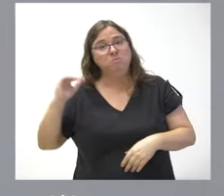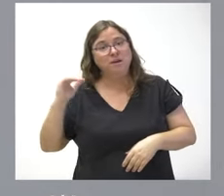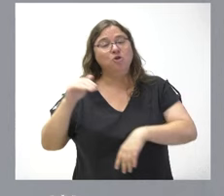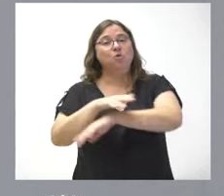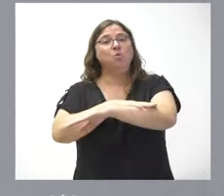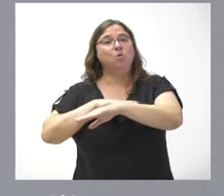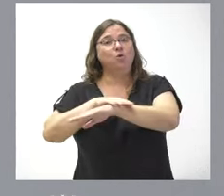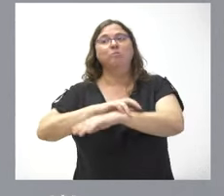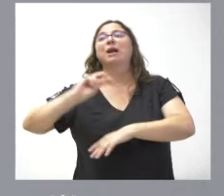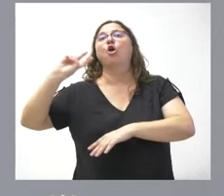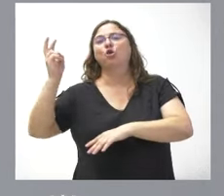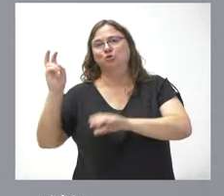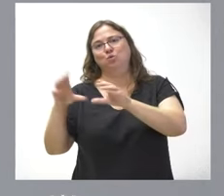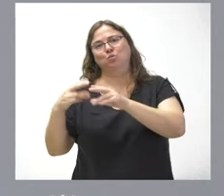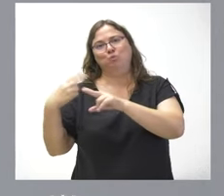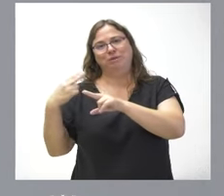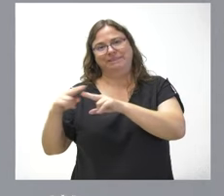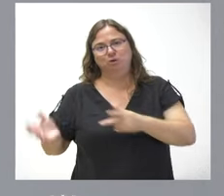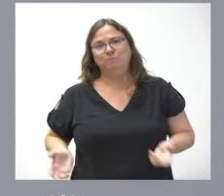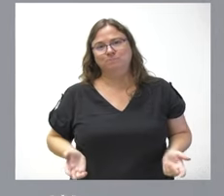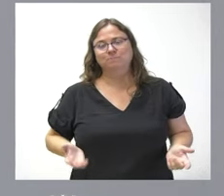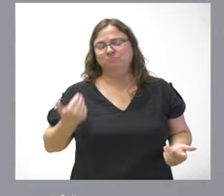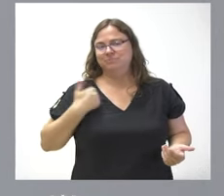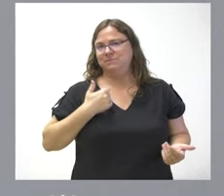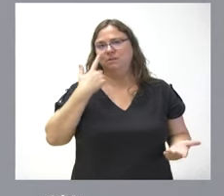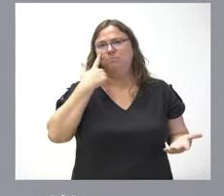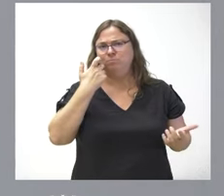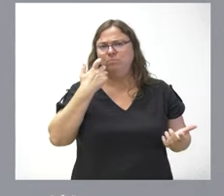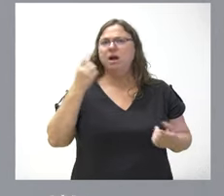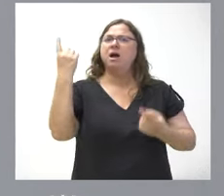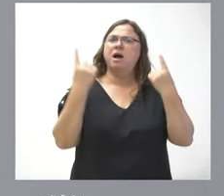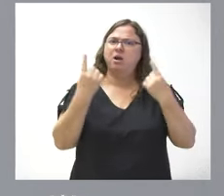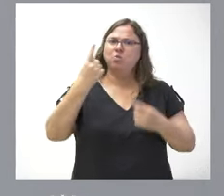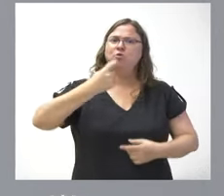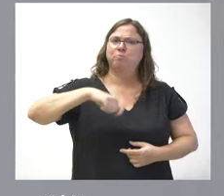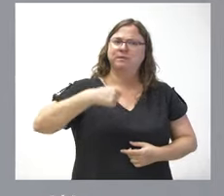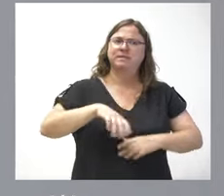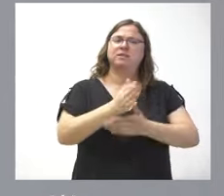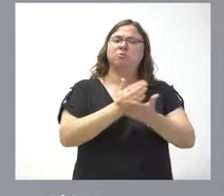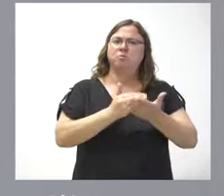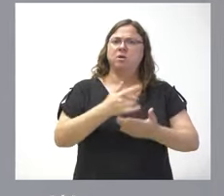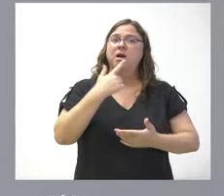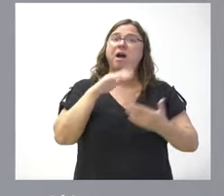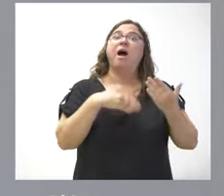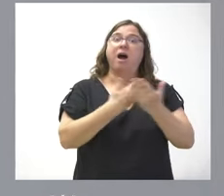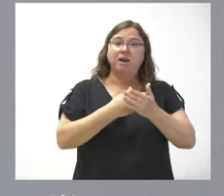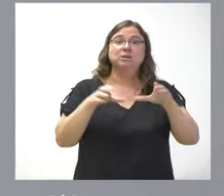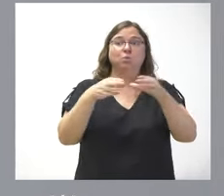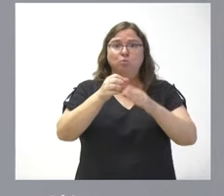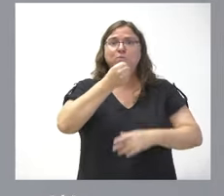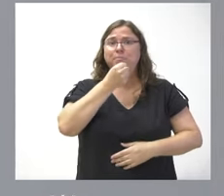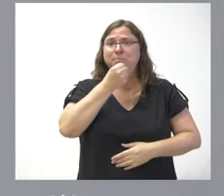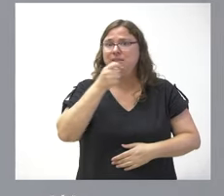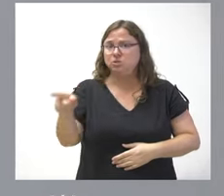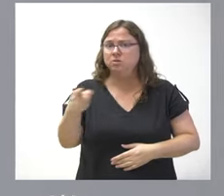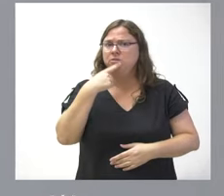gobernadas por otros partidos políticos y que hemos visto posición de algunos presidentes de comunidades autónomas incluso del partido socialista